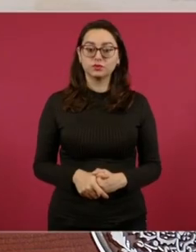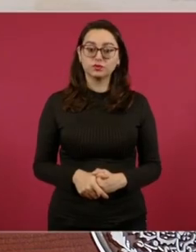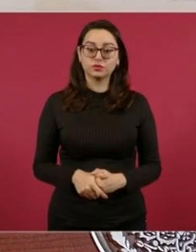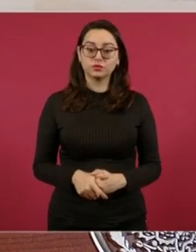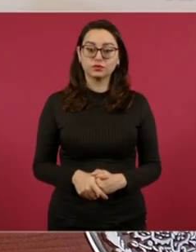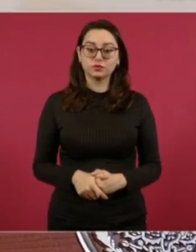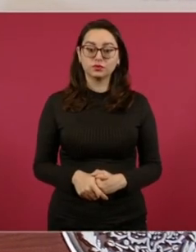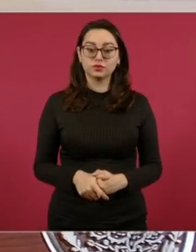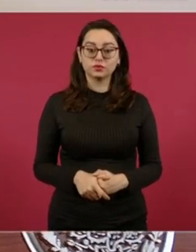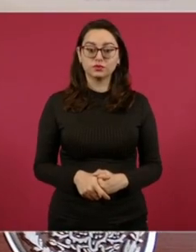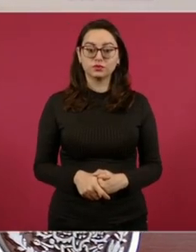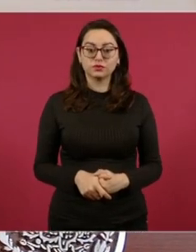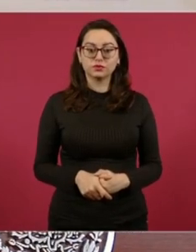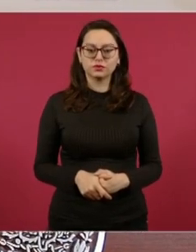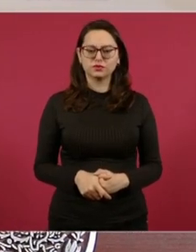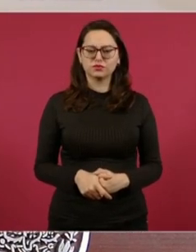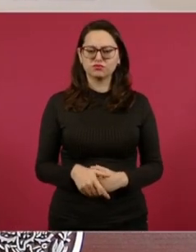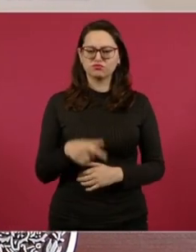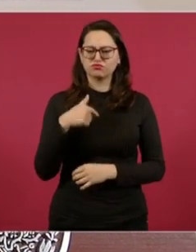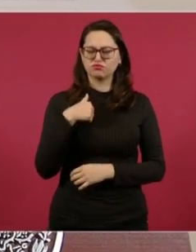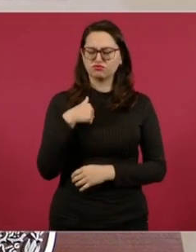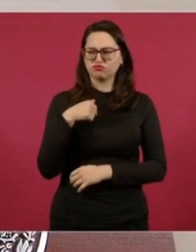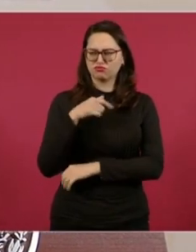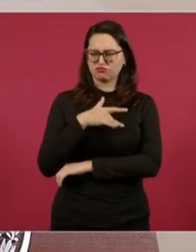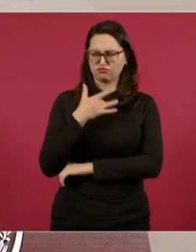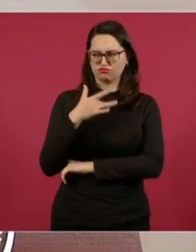Y me quedé callado, ¿no?, escuchándolo.